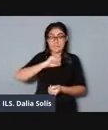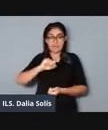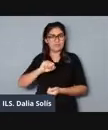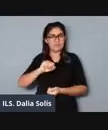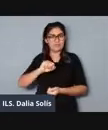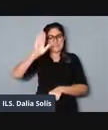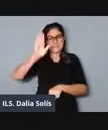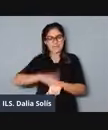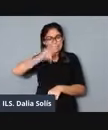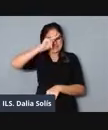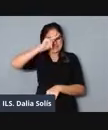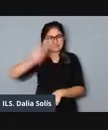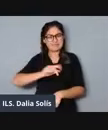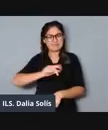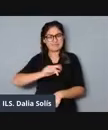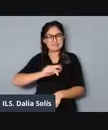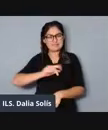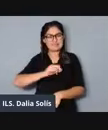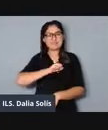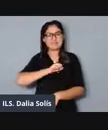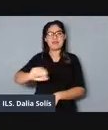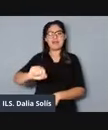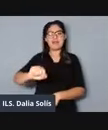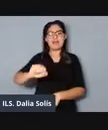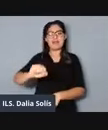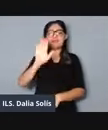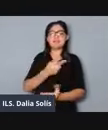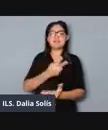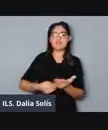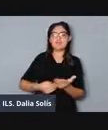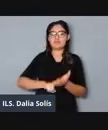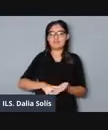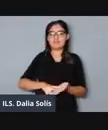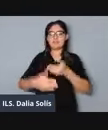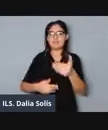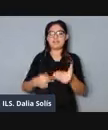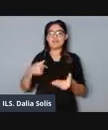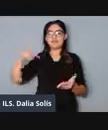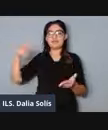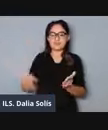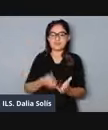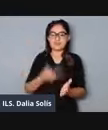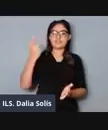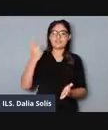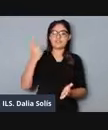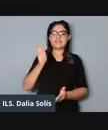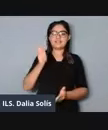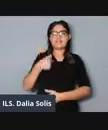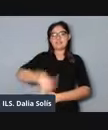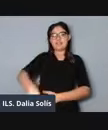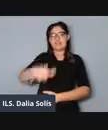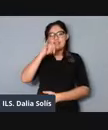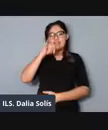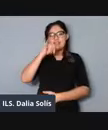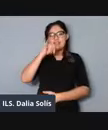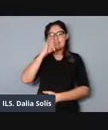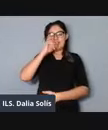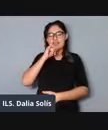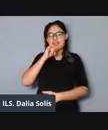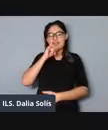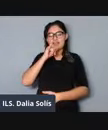hacer, vuelvo a beber, me vuelvo a sentir culpable, ¿y qué creen? Es mi mejor pretexto para